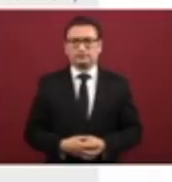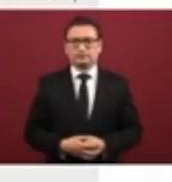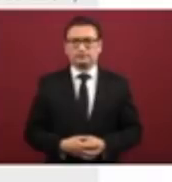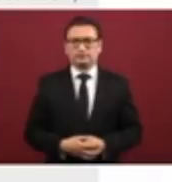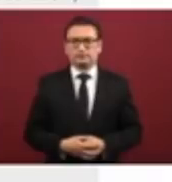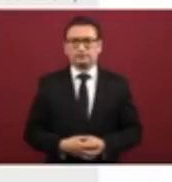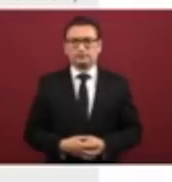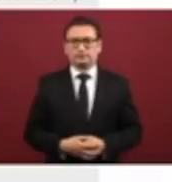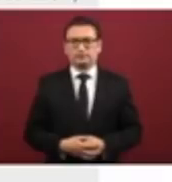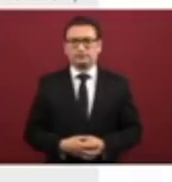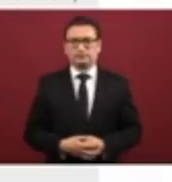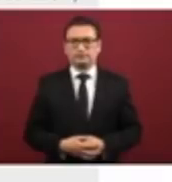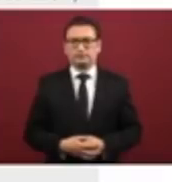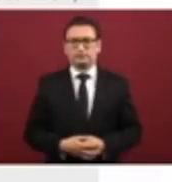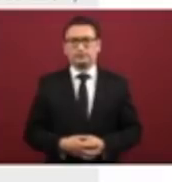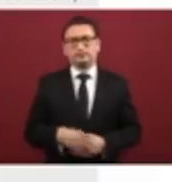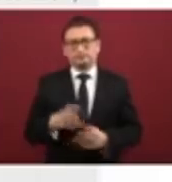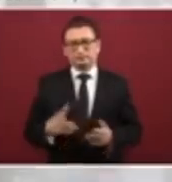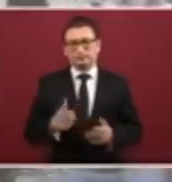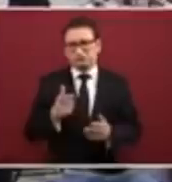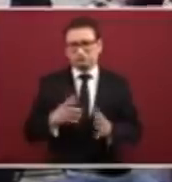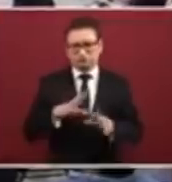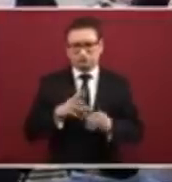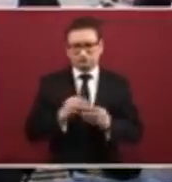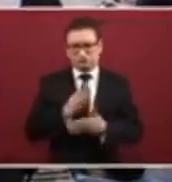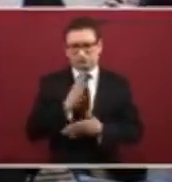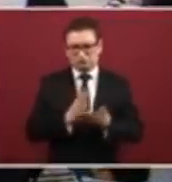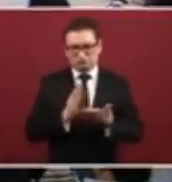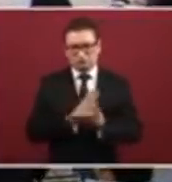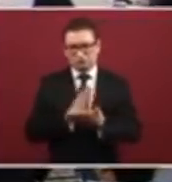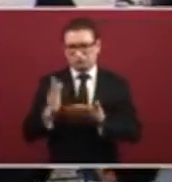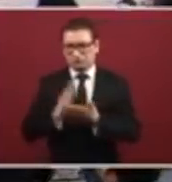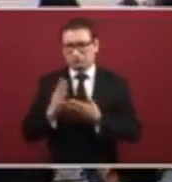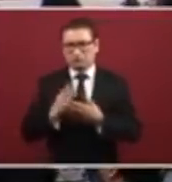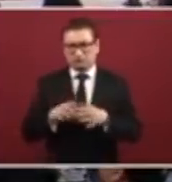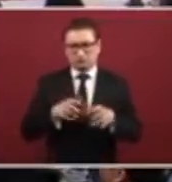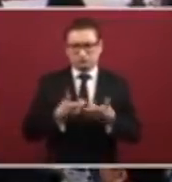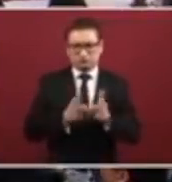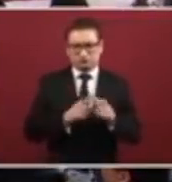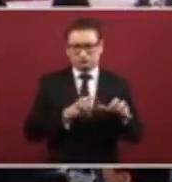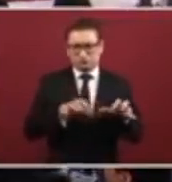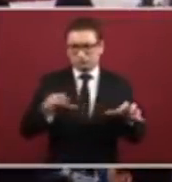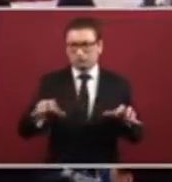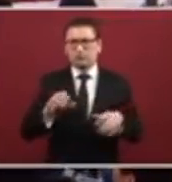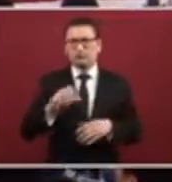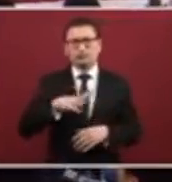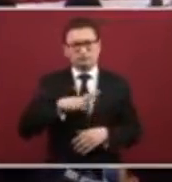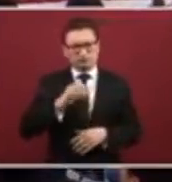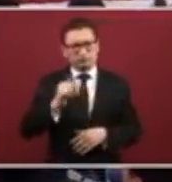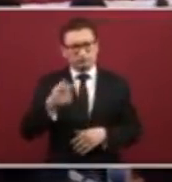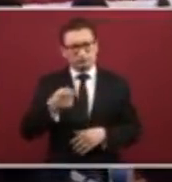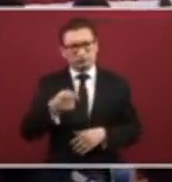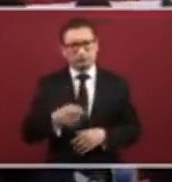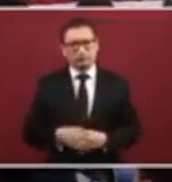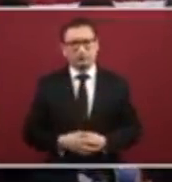Pero está dividido, ¿no? En lo que tiene que ver con personal. Hay otro.